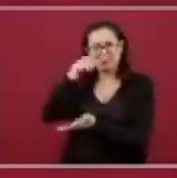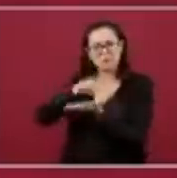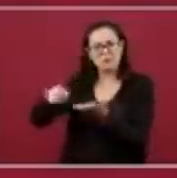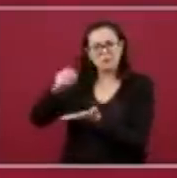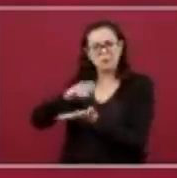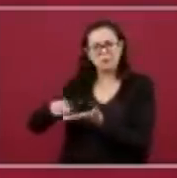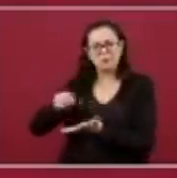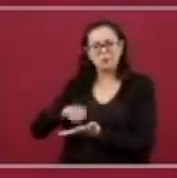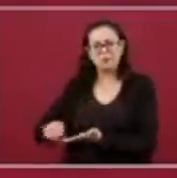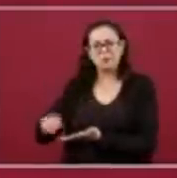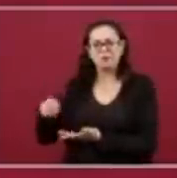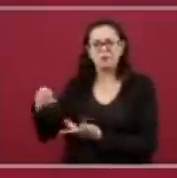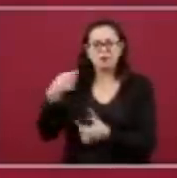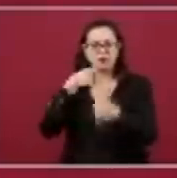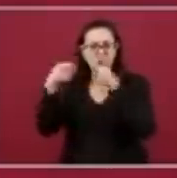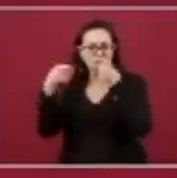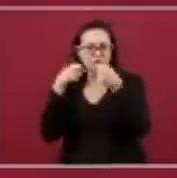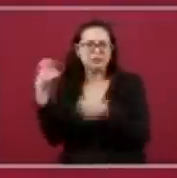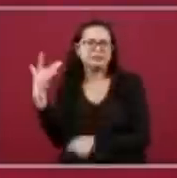en la prensa fifí,